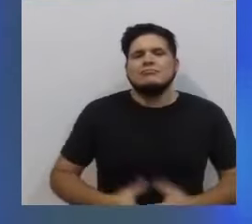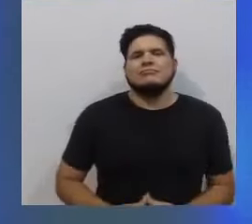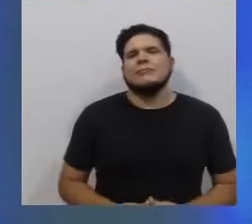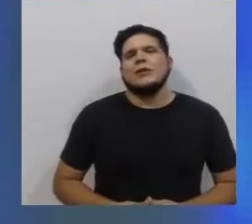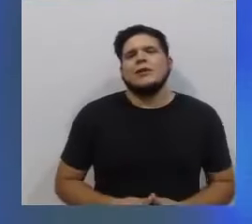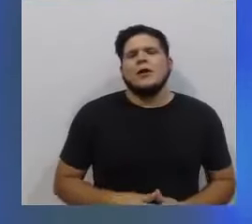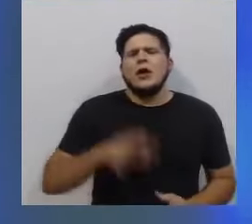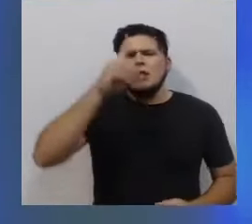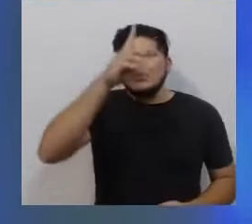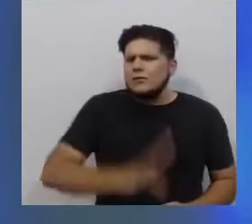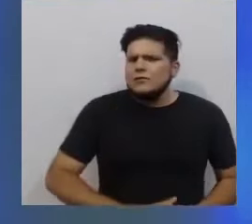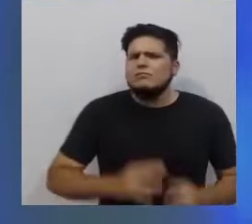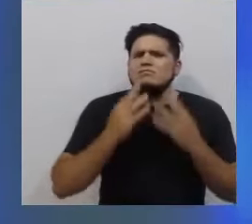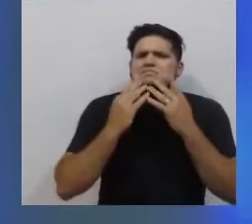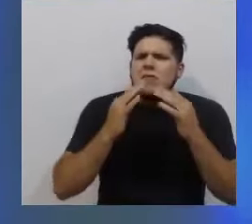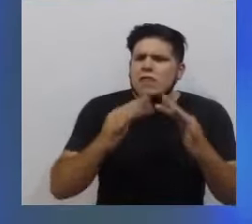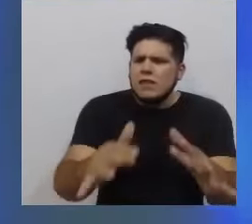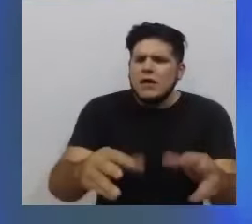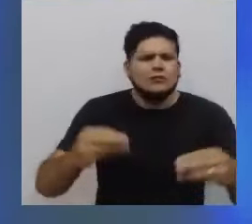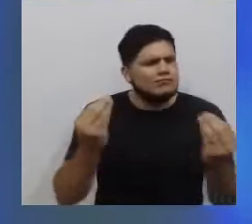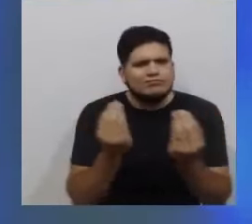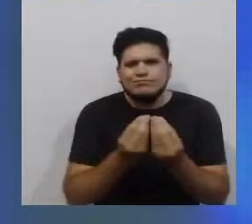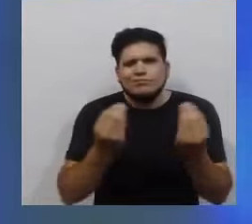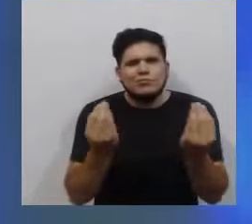montón dios te bendiga